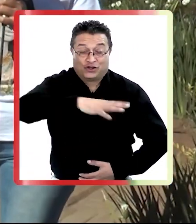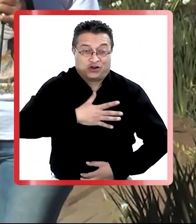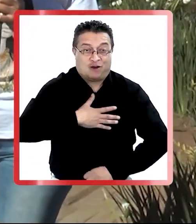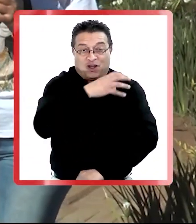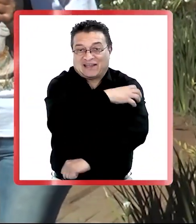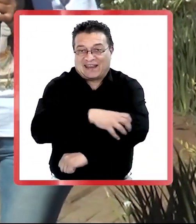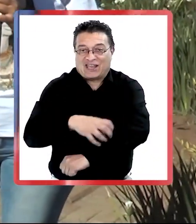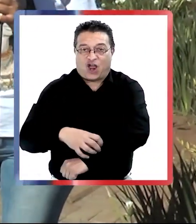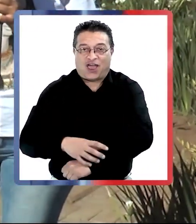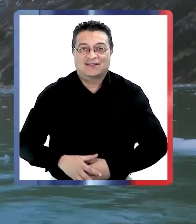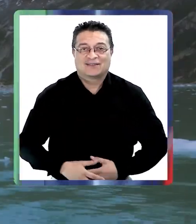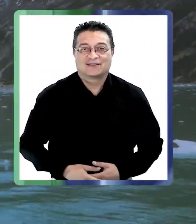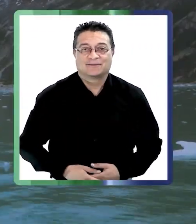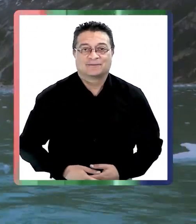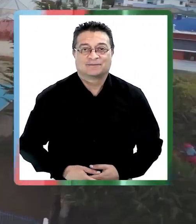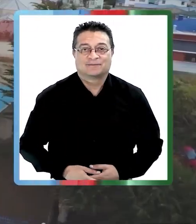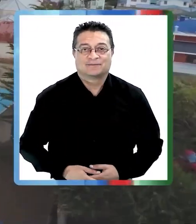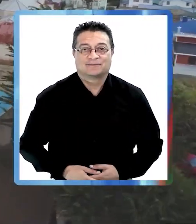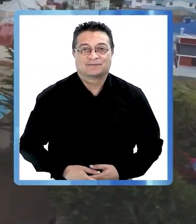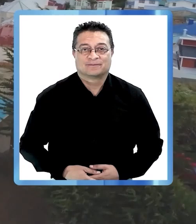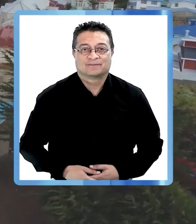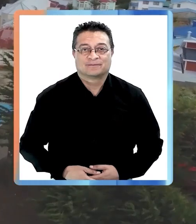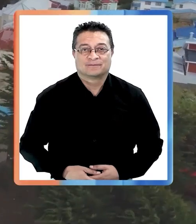Somos las regiones.